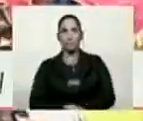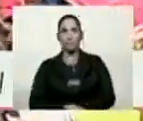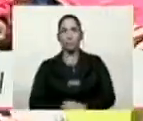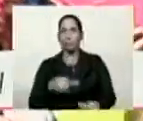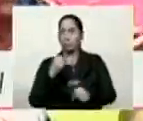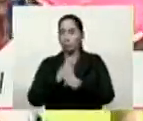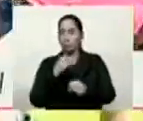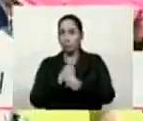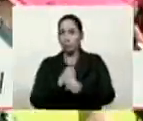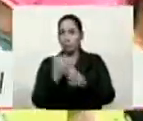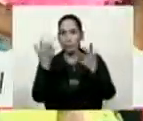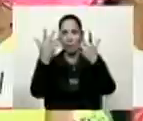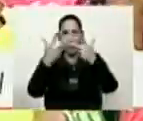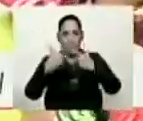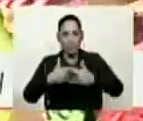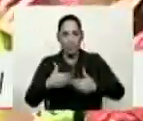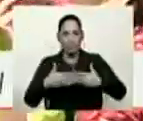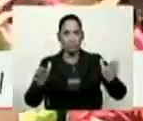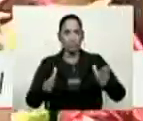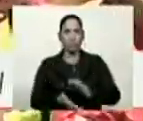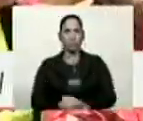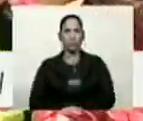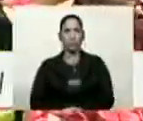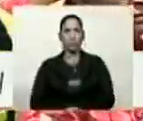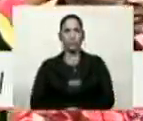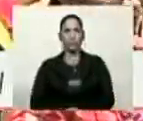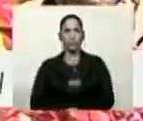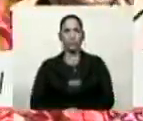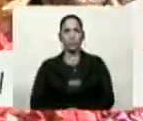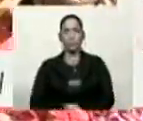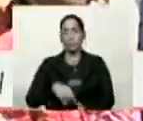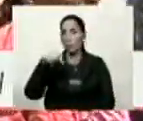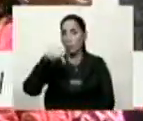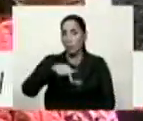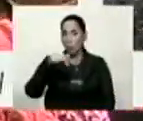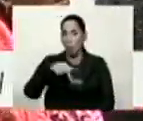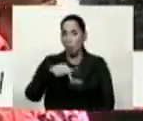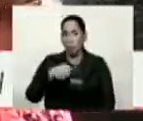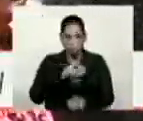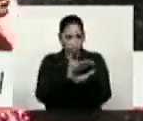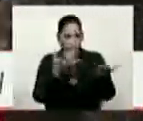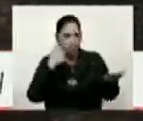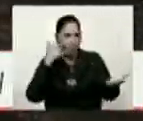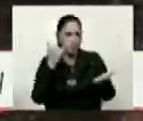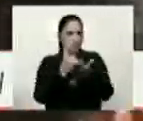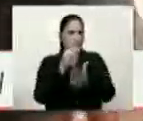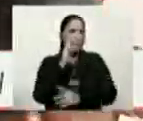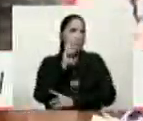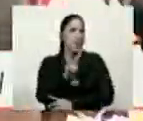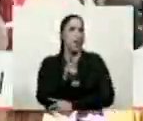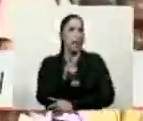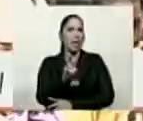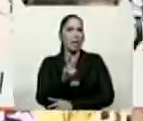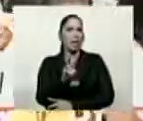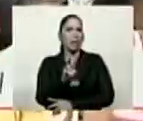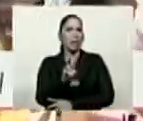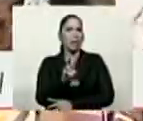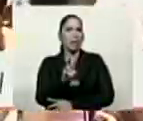la administración pública. Que hoy ustedes ven a Juanito